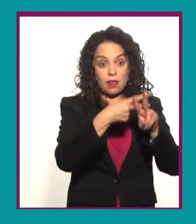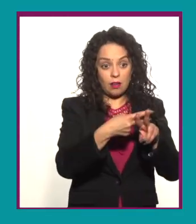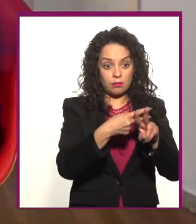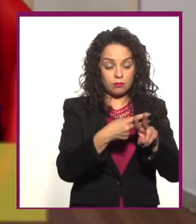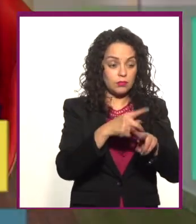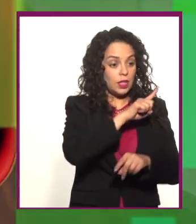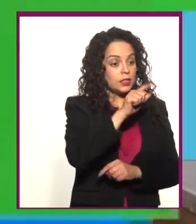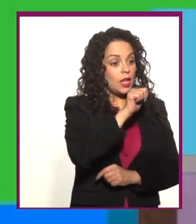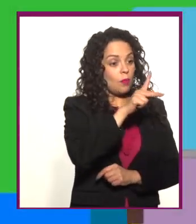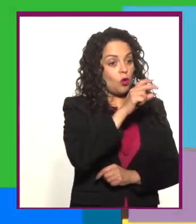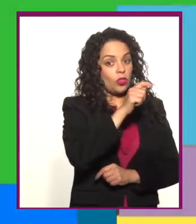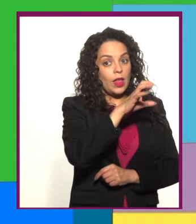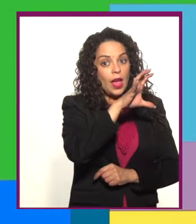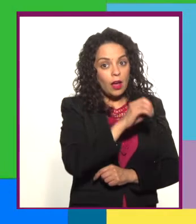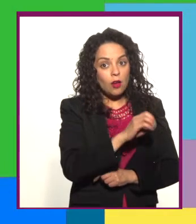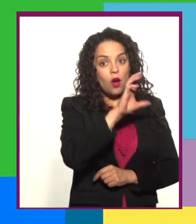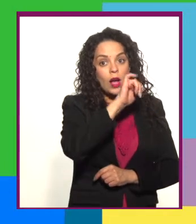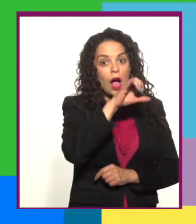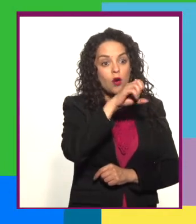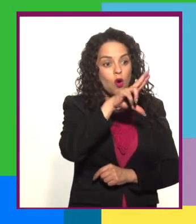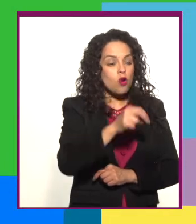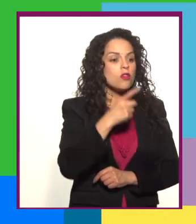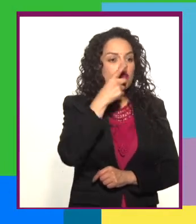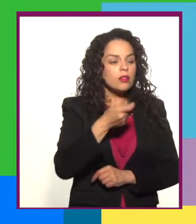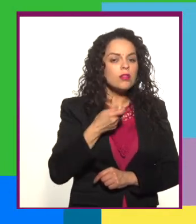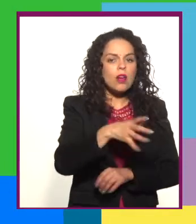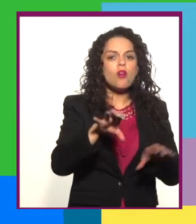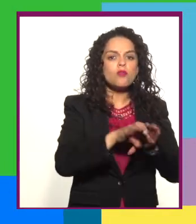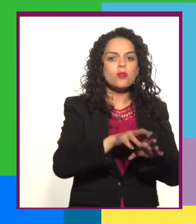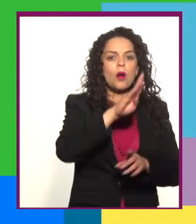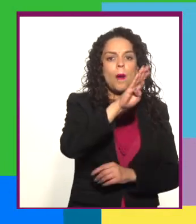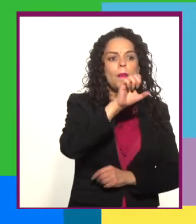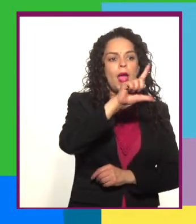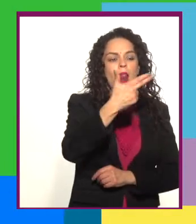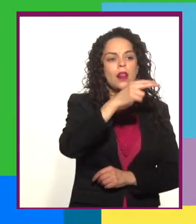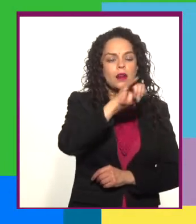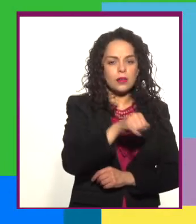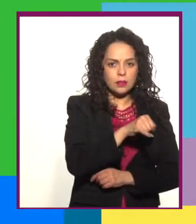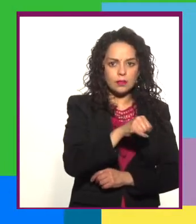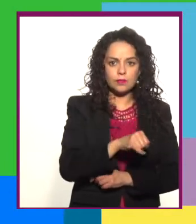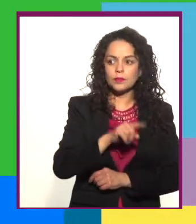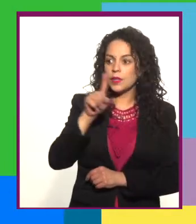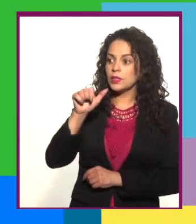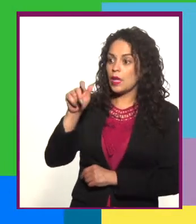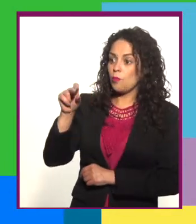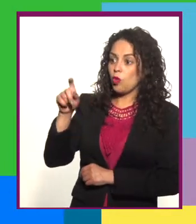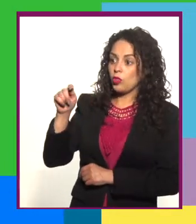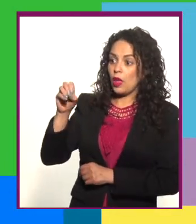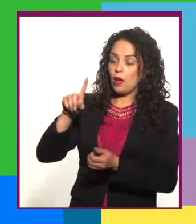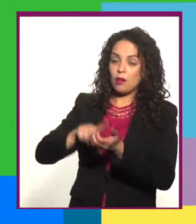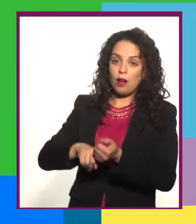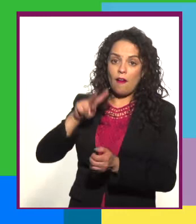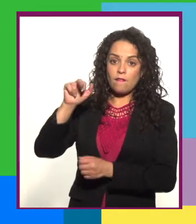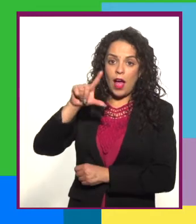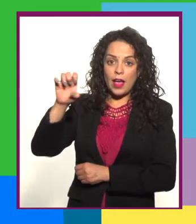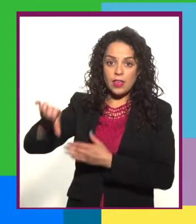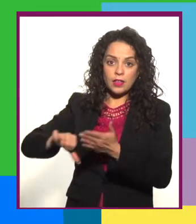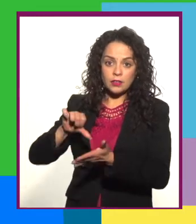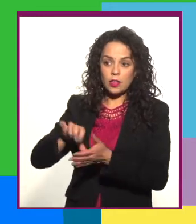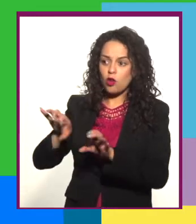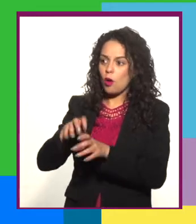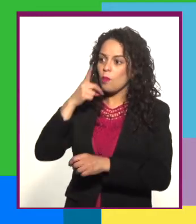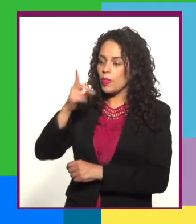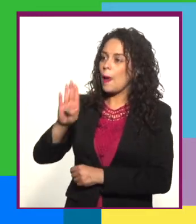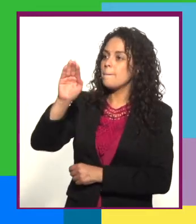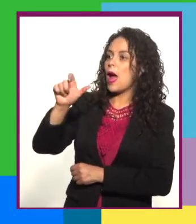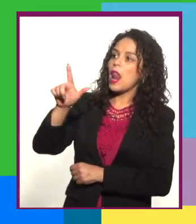por ejemplo. En zapoteco, cajono, del sureste bajo, se diría belg. En zapoteco de Teotitlán del Valle, de los